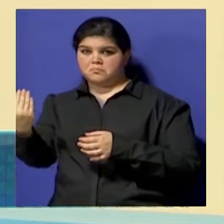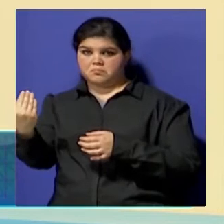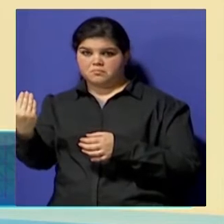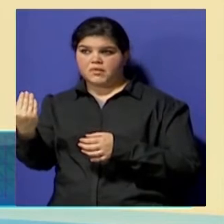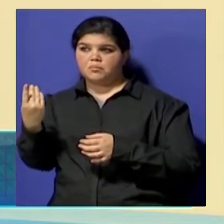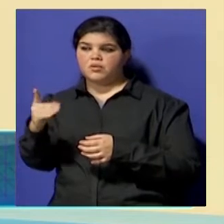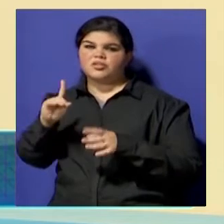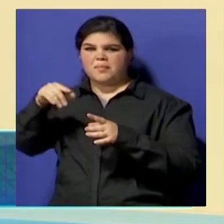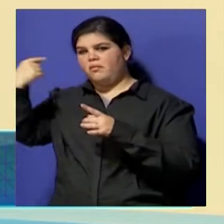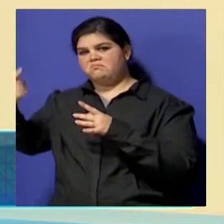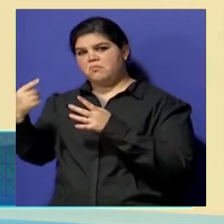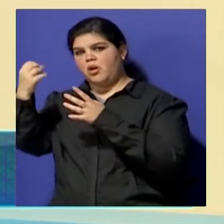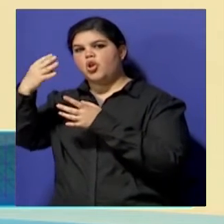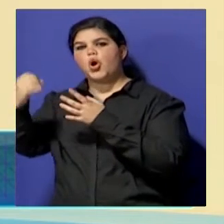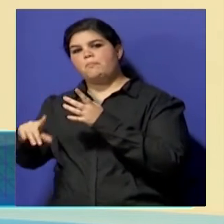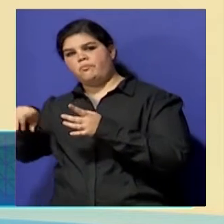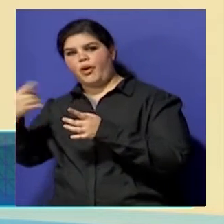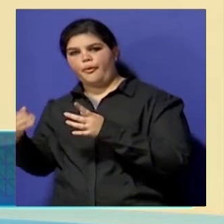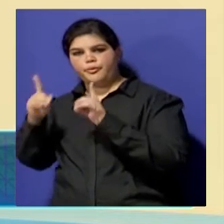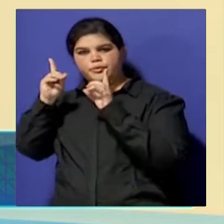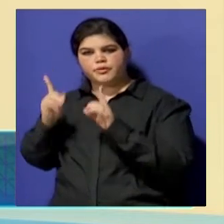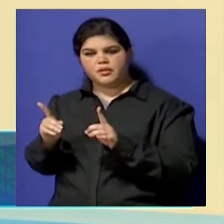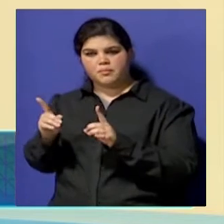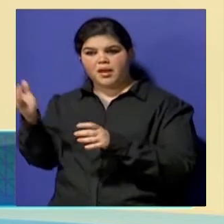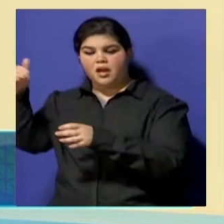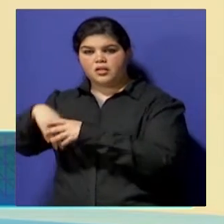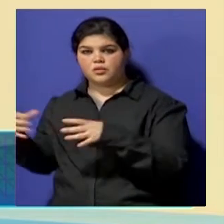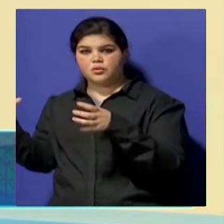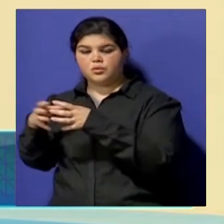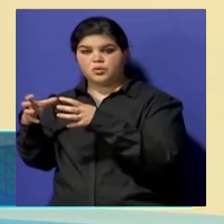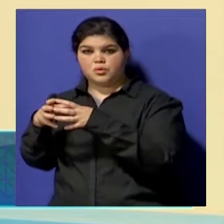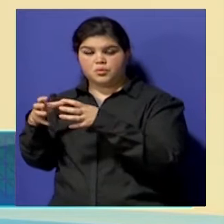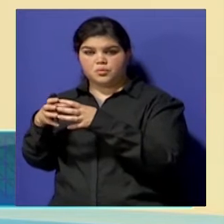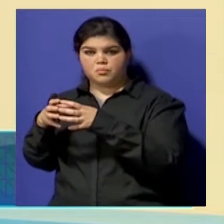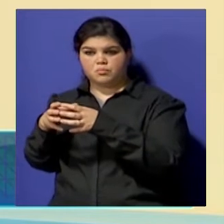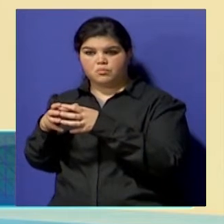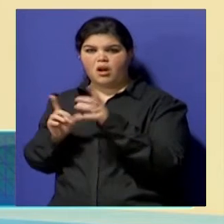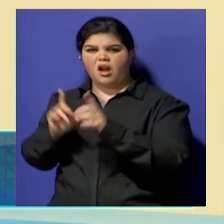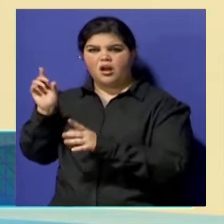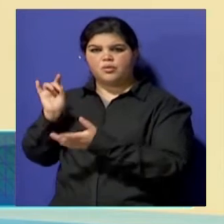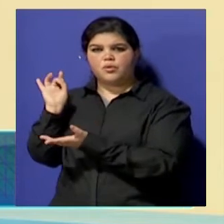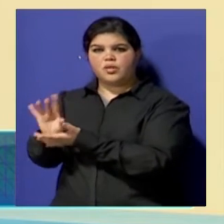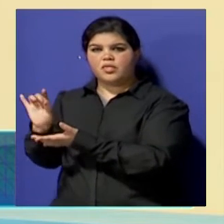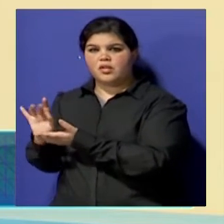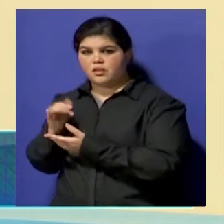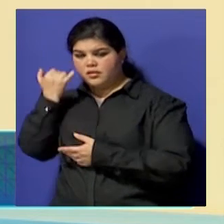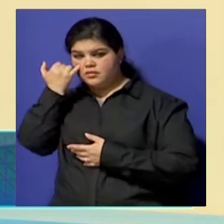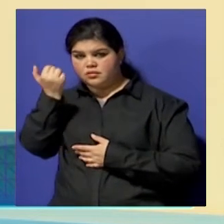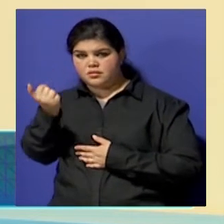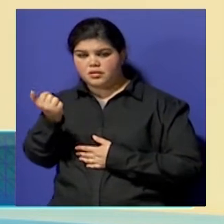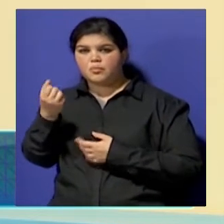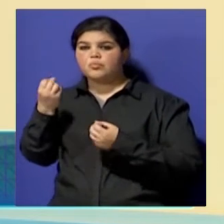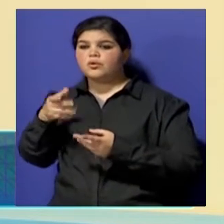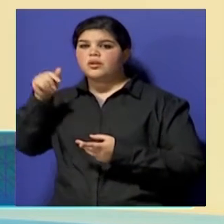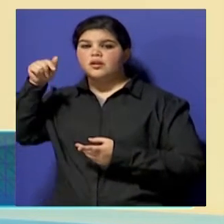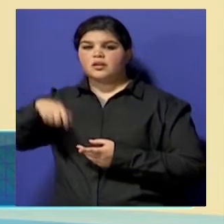digamos, Cuna, digamos, algunos que han otros personajes dentro del partido que han incluso sido destituidos porque este